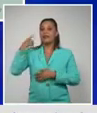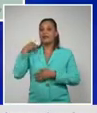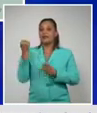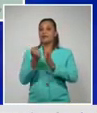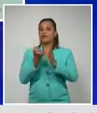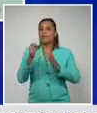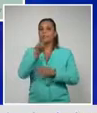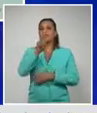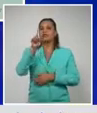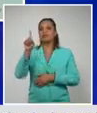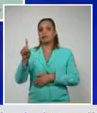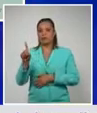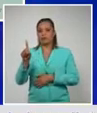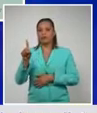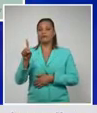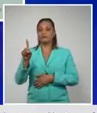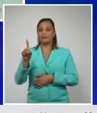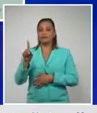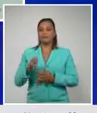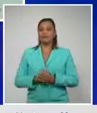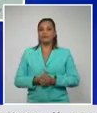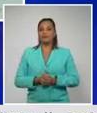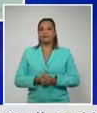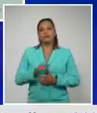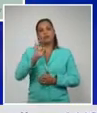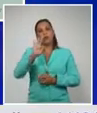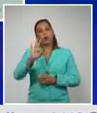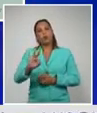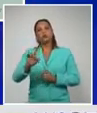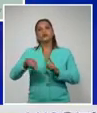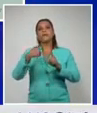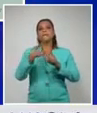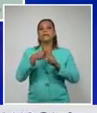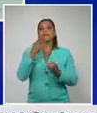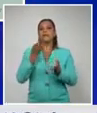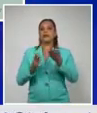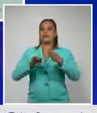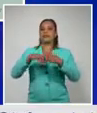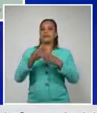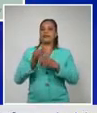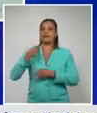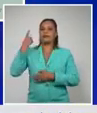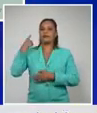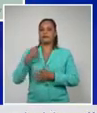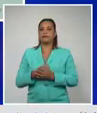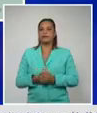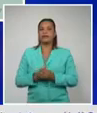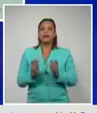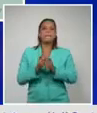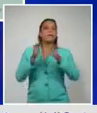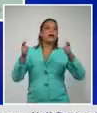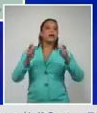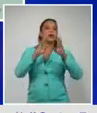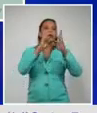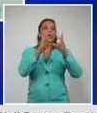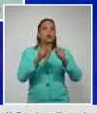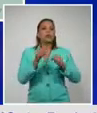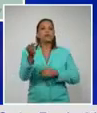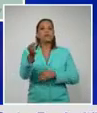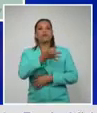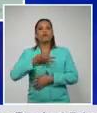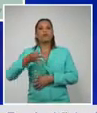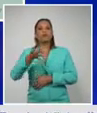21 casos autóctonos, 8 más que la jornada anterior. El mayor número en el